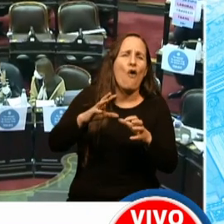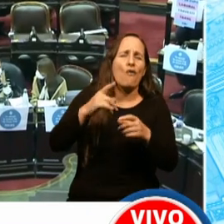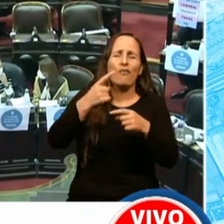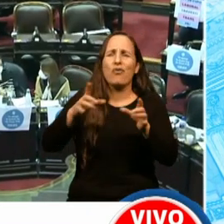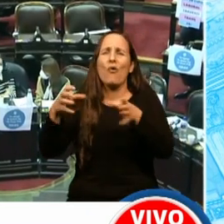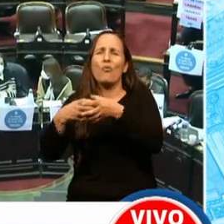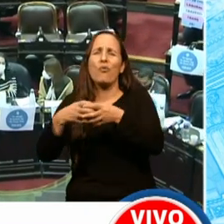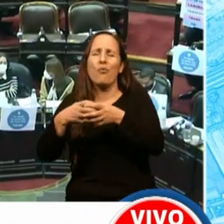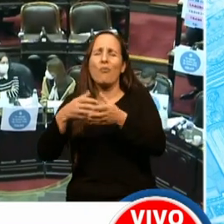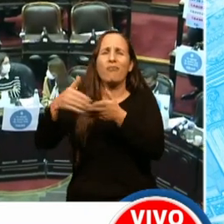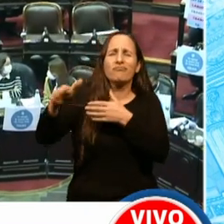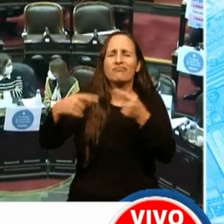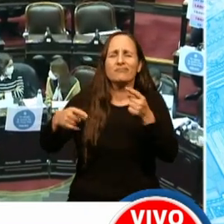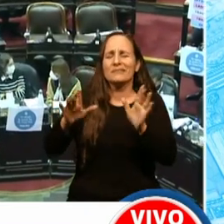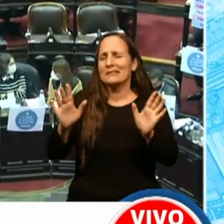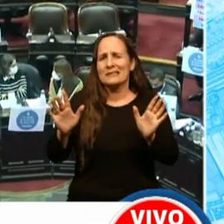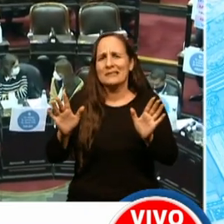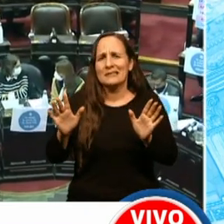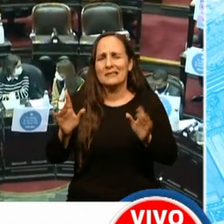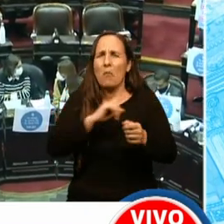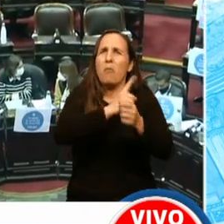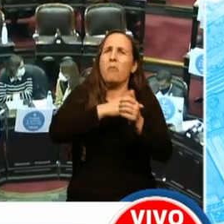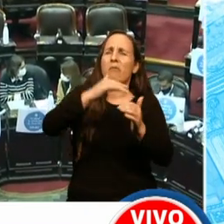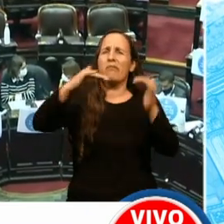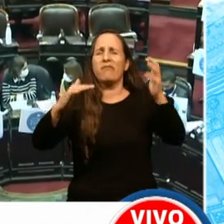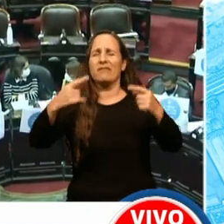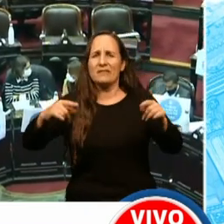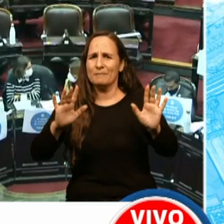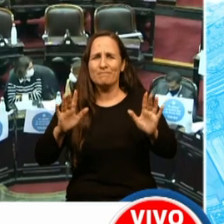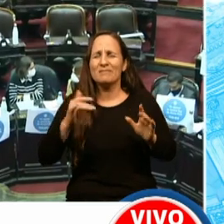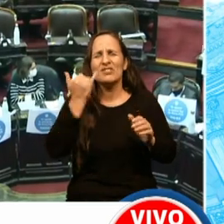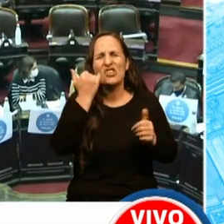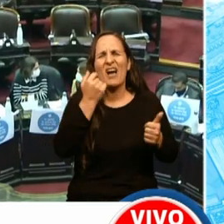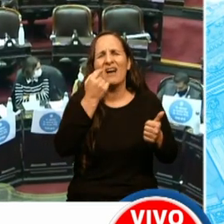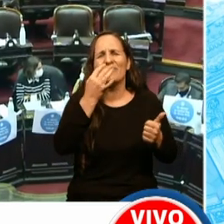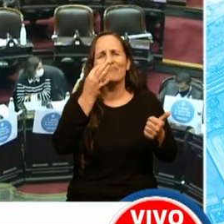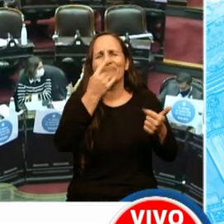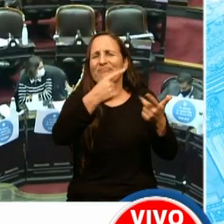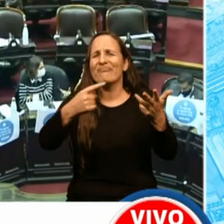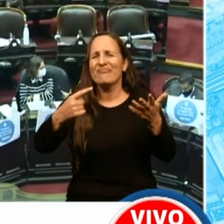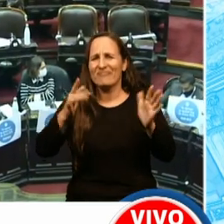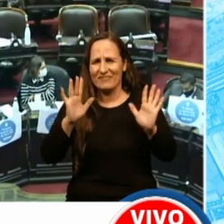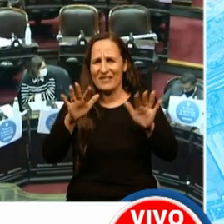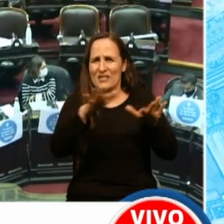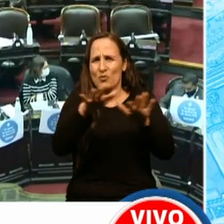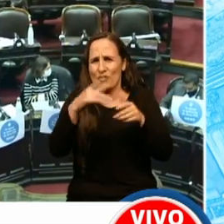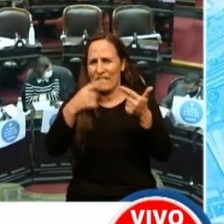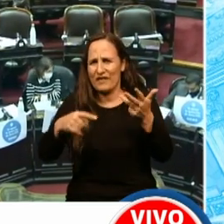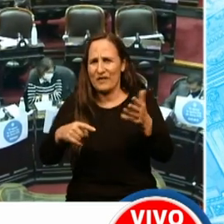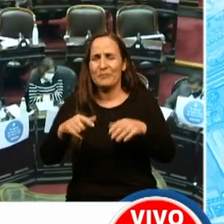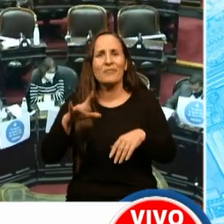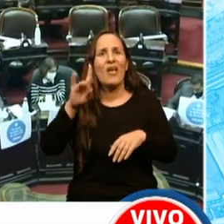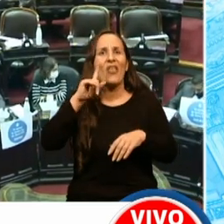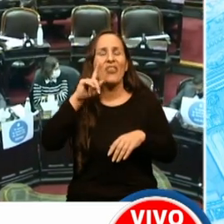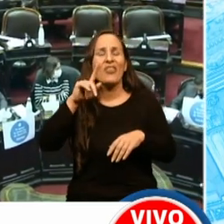no termina lo vimos en distintos casos y hoy en el que en diana